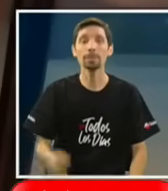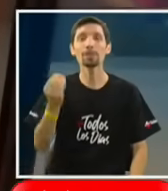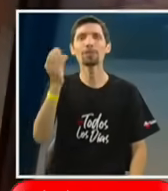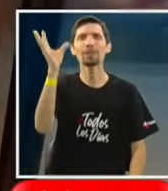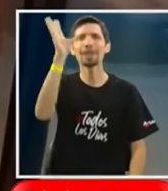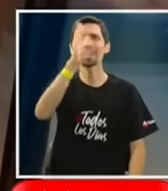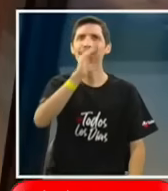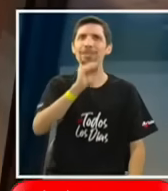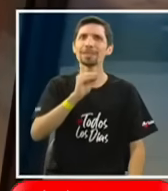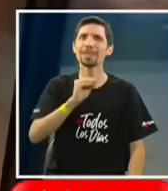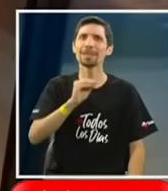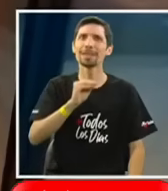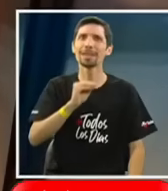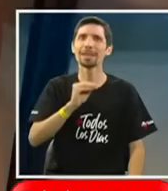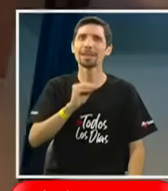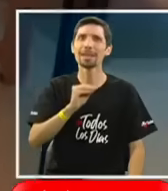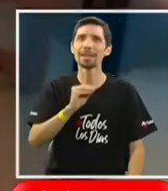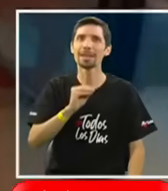Buenas noches.